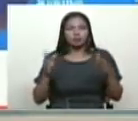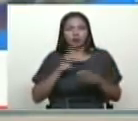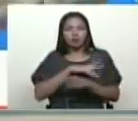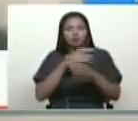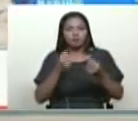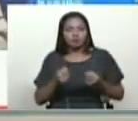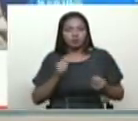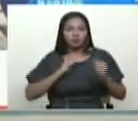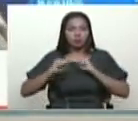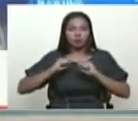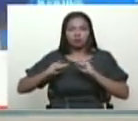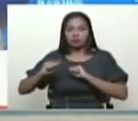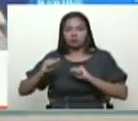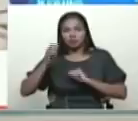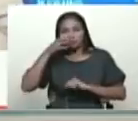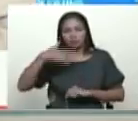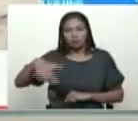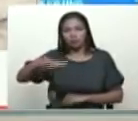material movilizada del pueblo.